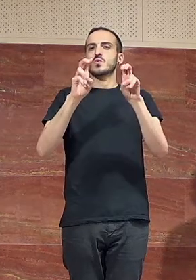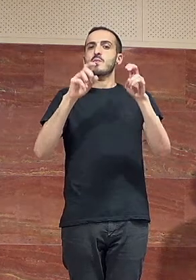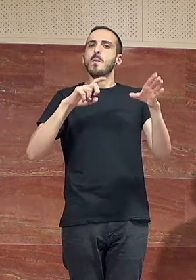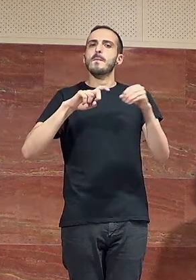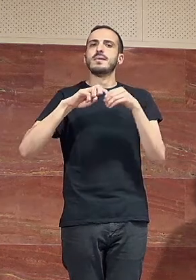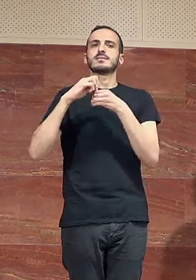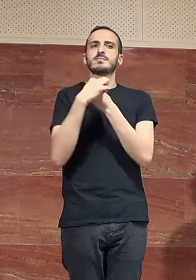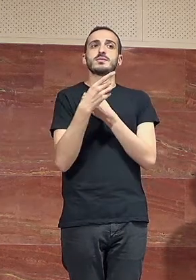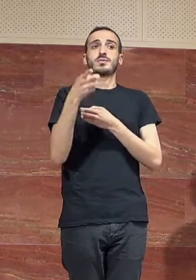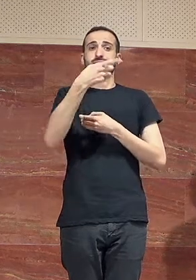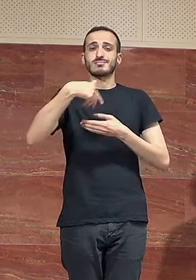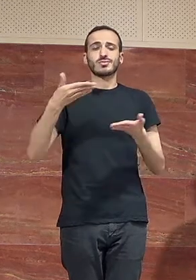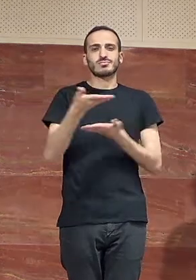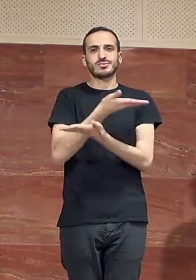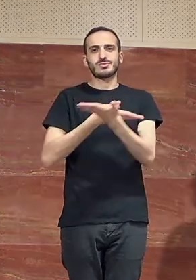¿no?